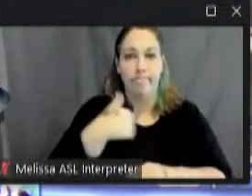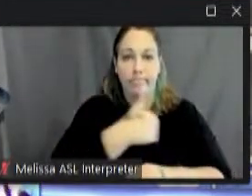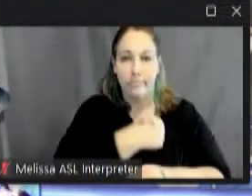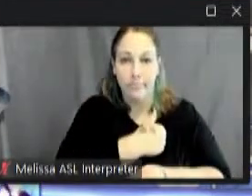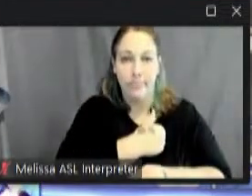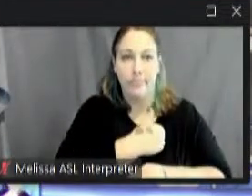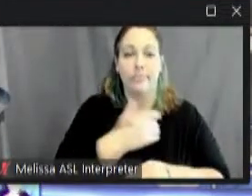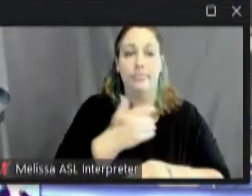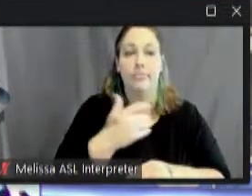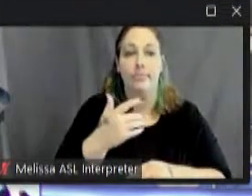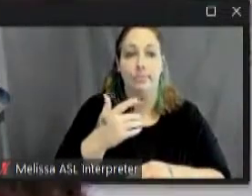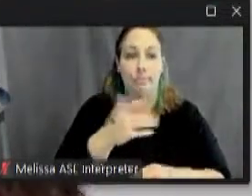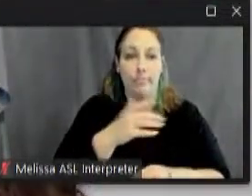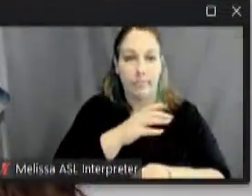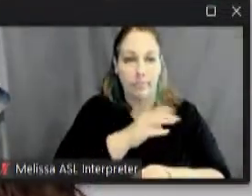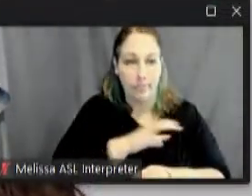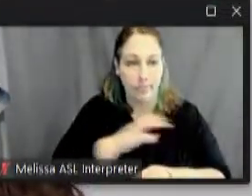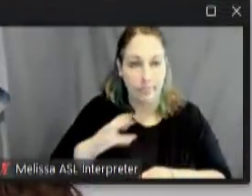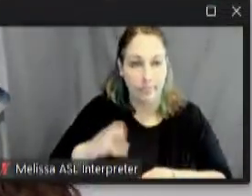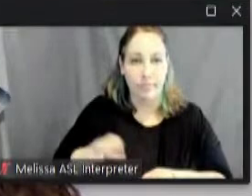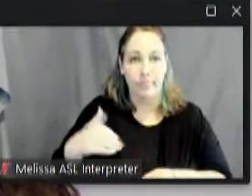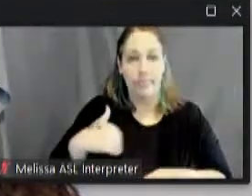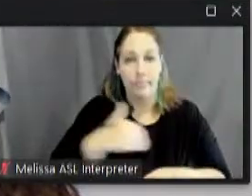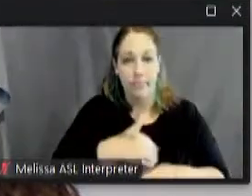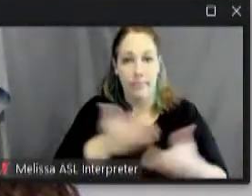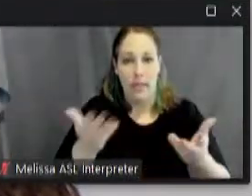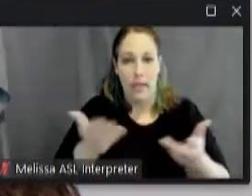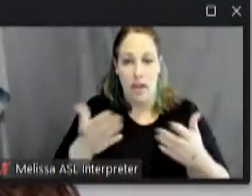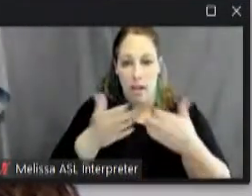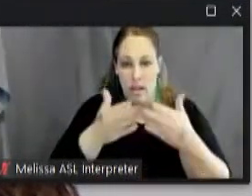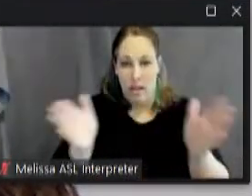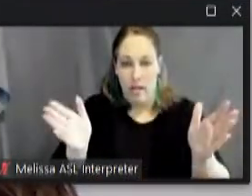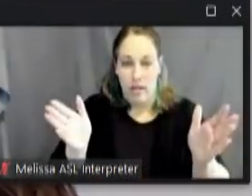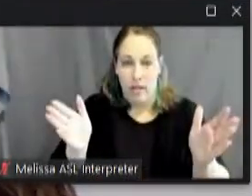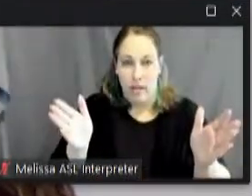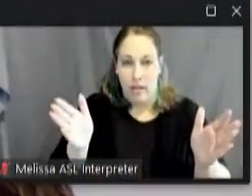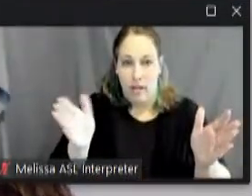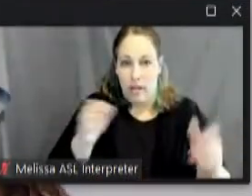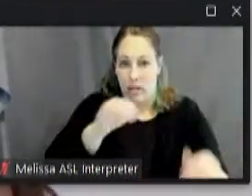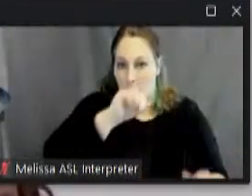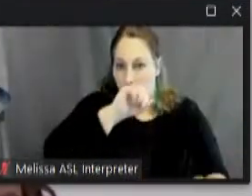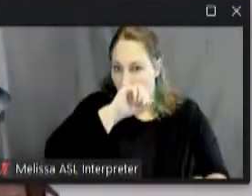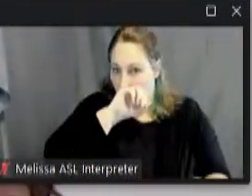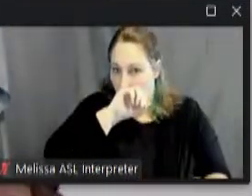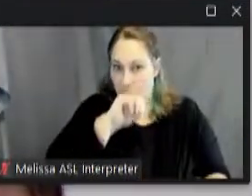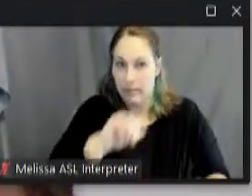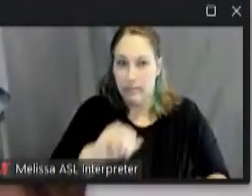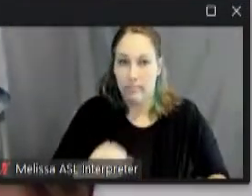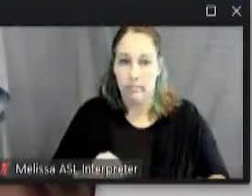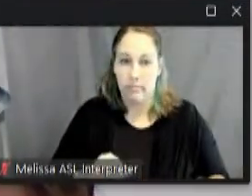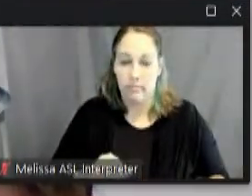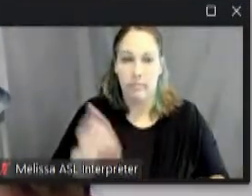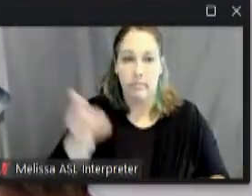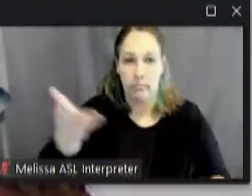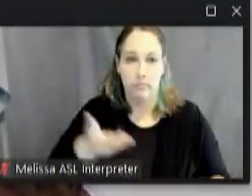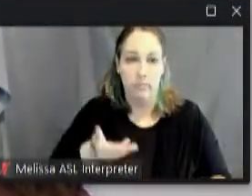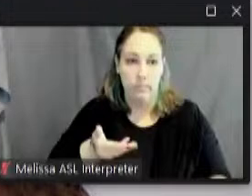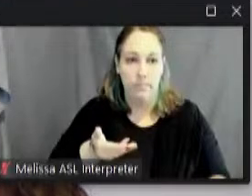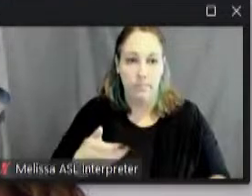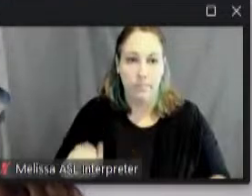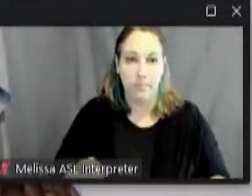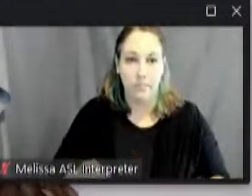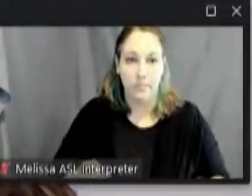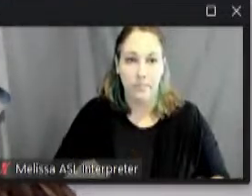y peticionarios de la presente audiencia y público en general. Bienvenido, señor embajador. Le saluda Tomás Emilio